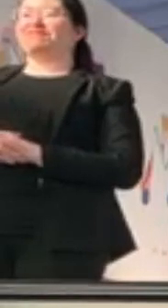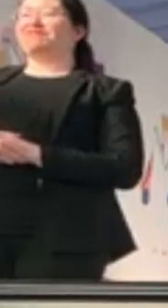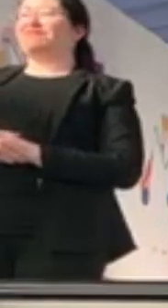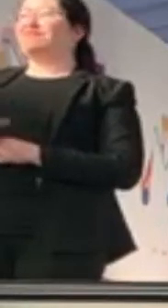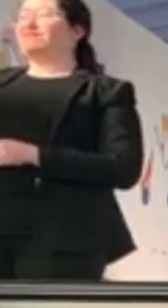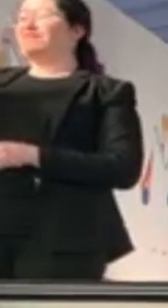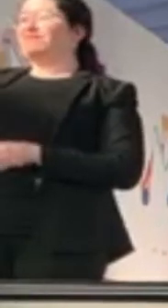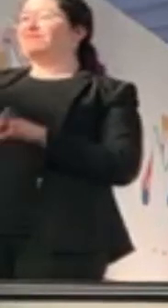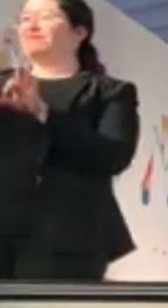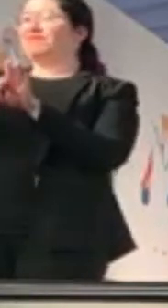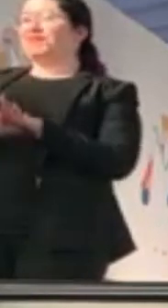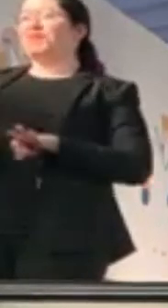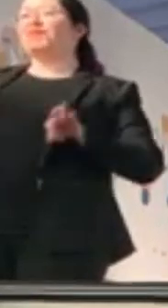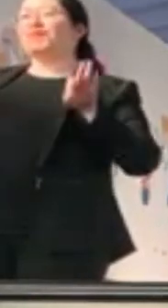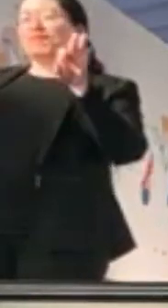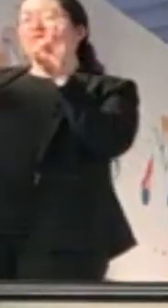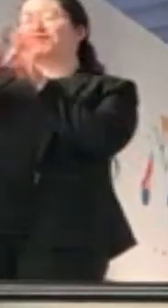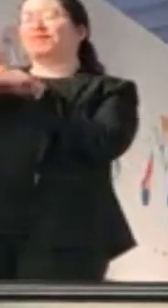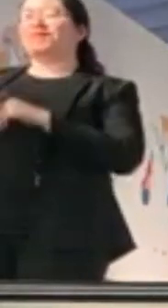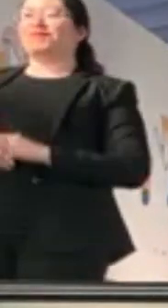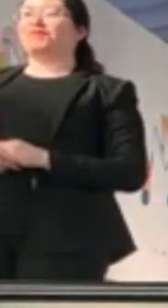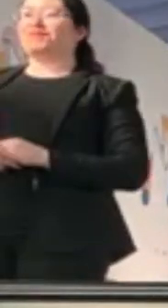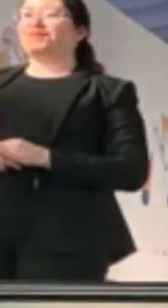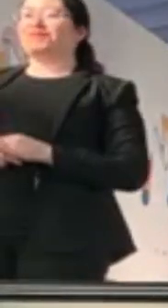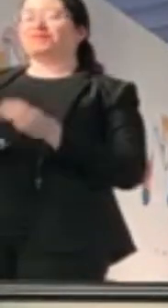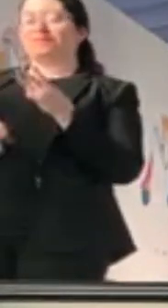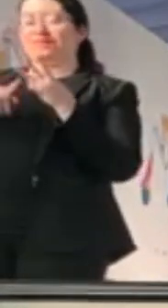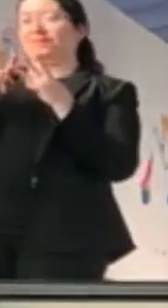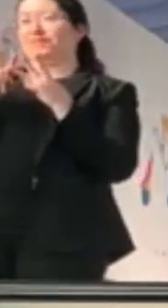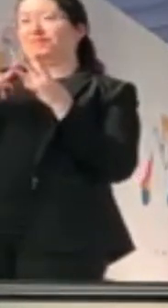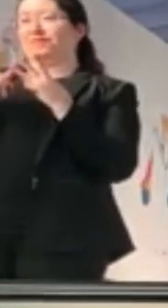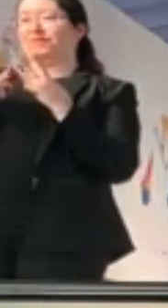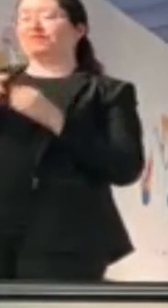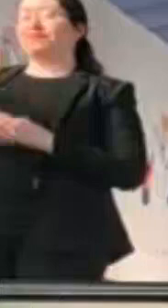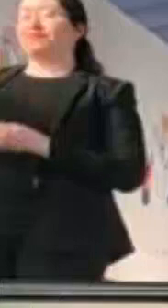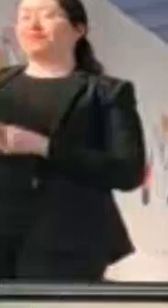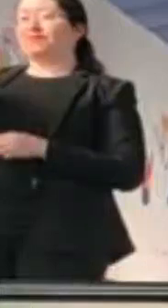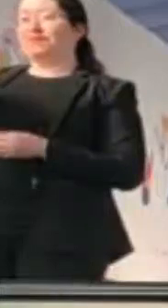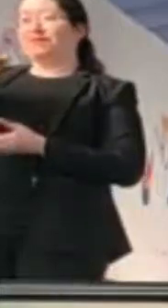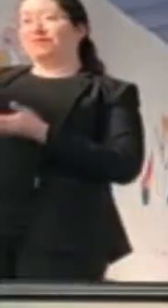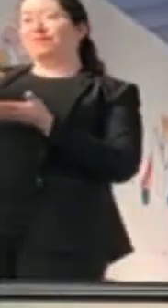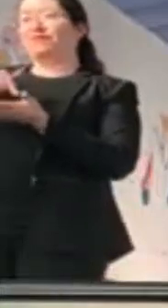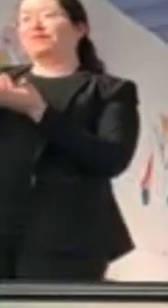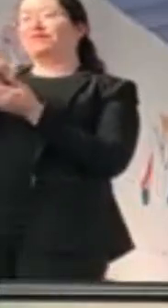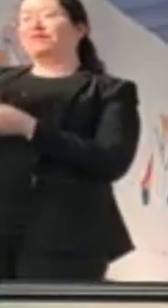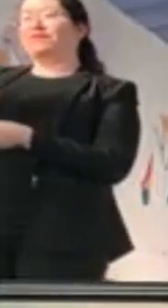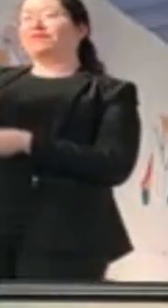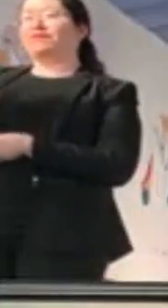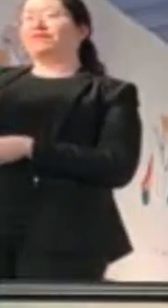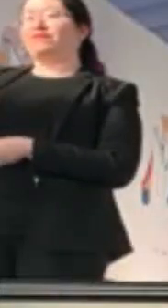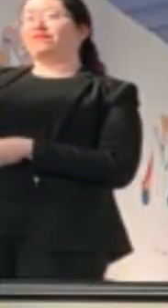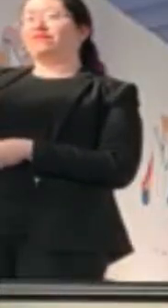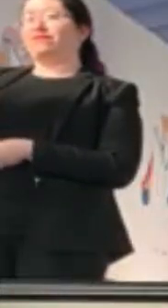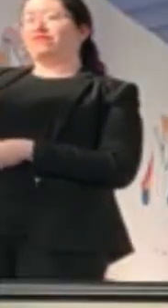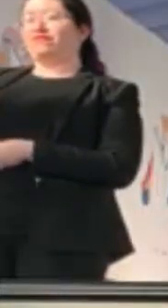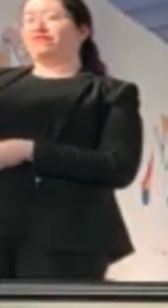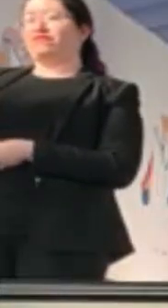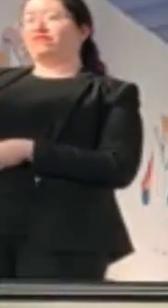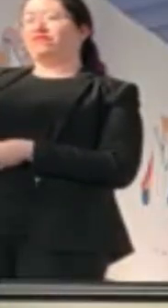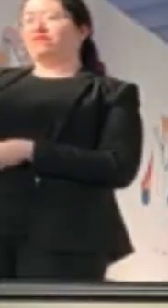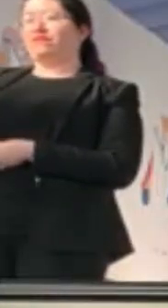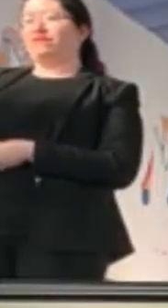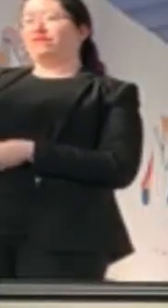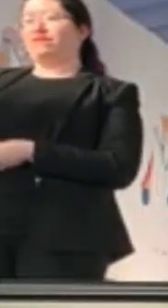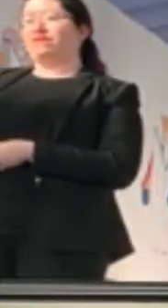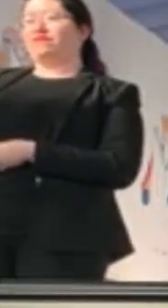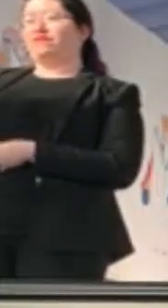Muy importante. Y la tercera, este espacio se llama Ricardo Flores Magón.